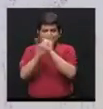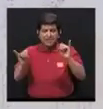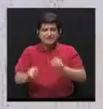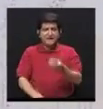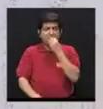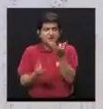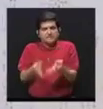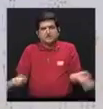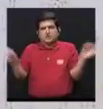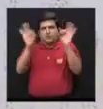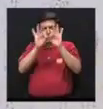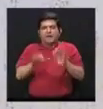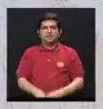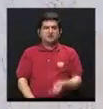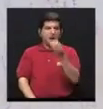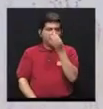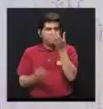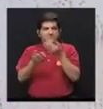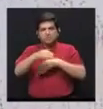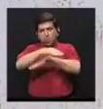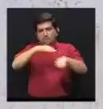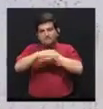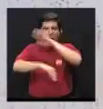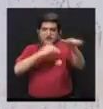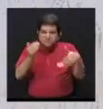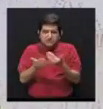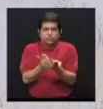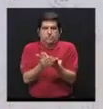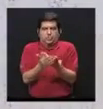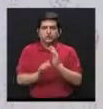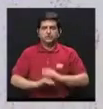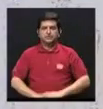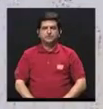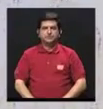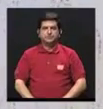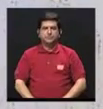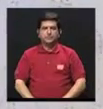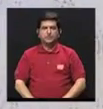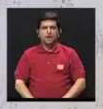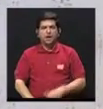la alimentación es fundamental para todos. Y no hace mucho,